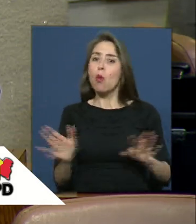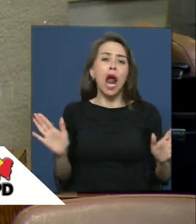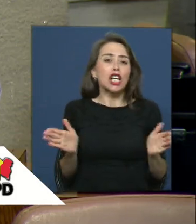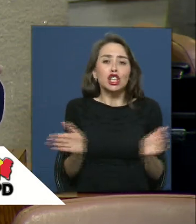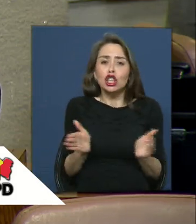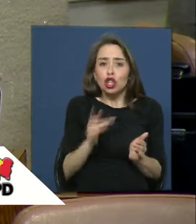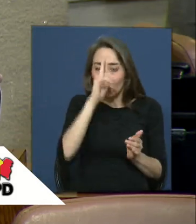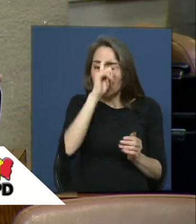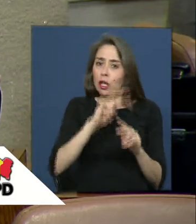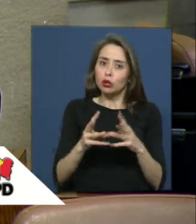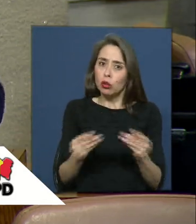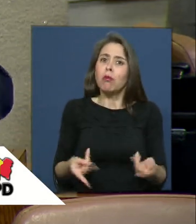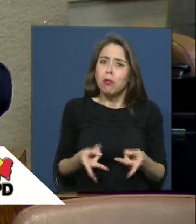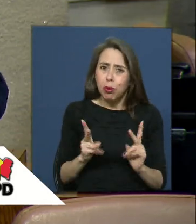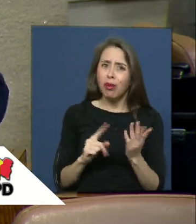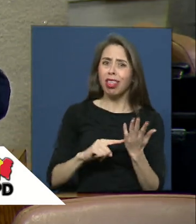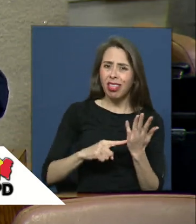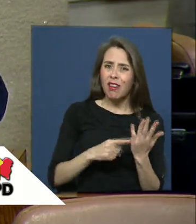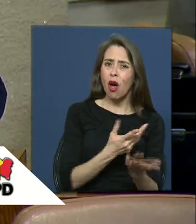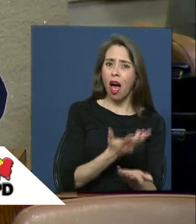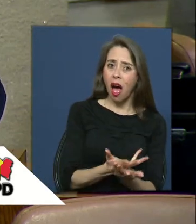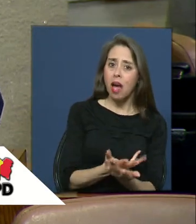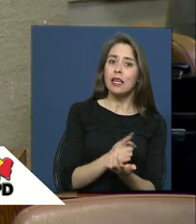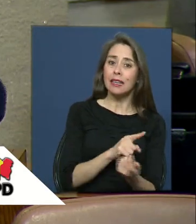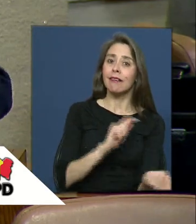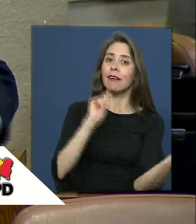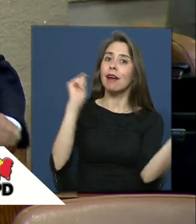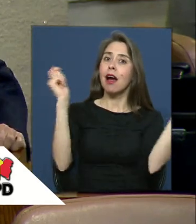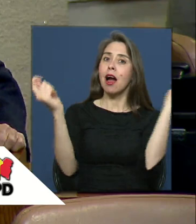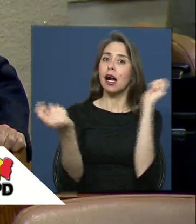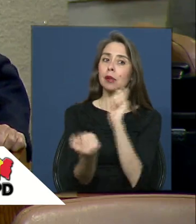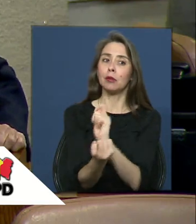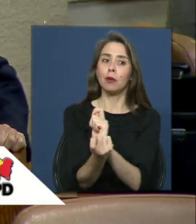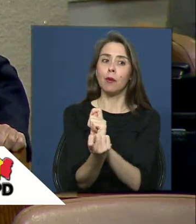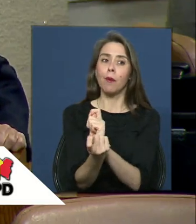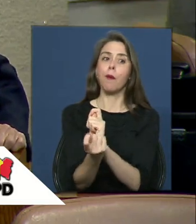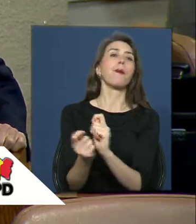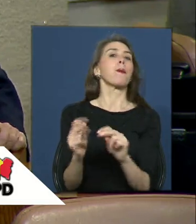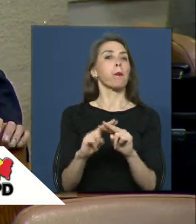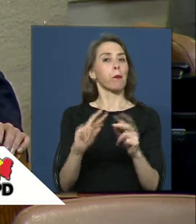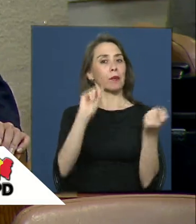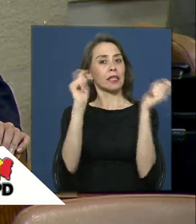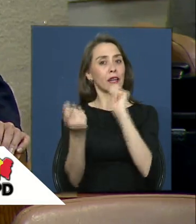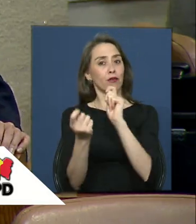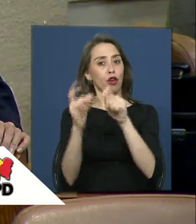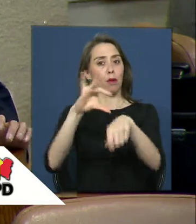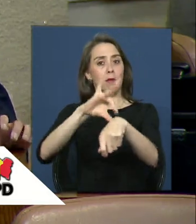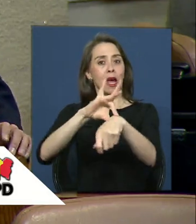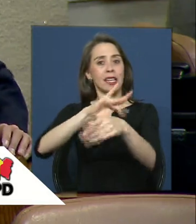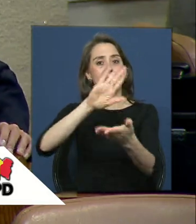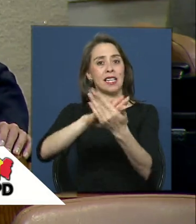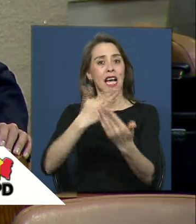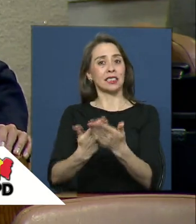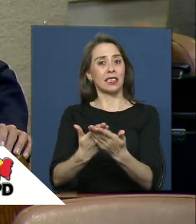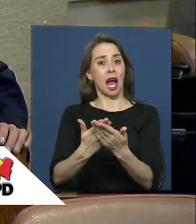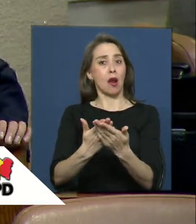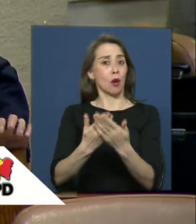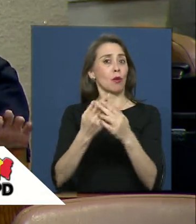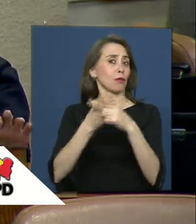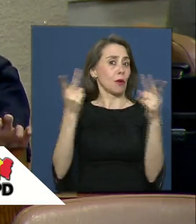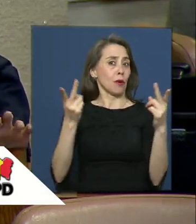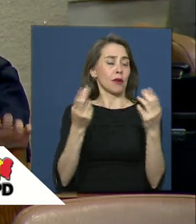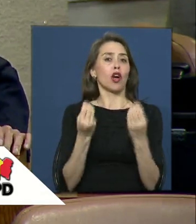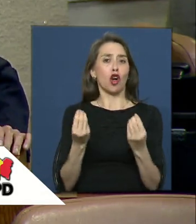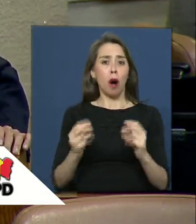día la tecnología lo permite. Y es el cambio grande que tenemos que hacer, una reforma de salud profunda. No sacamos nada